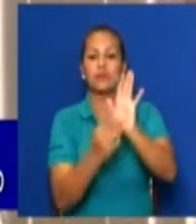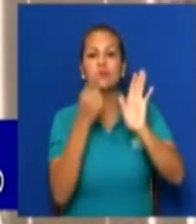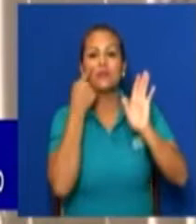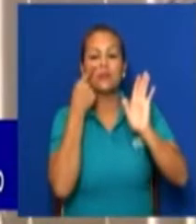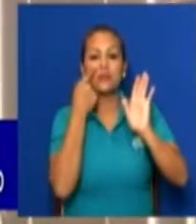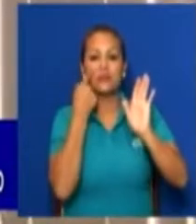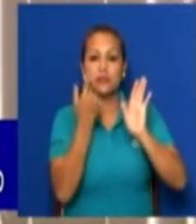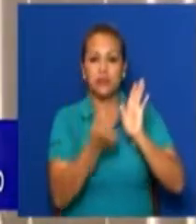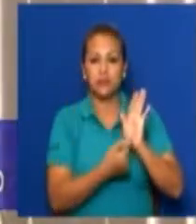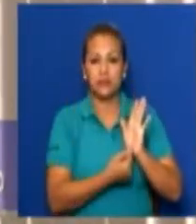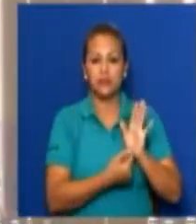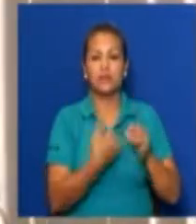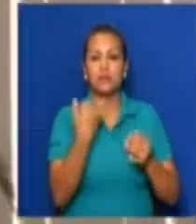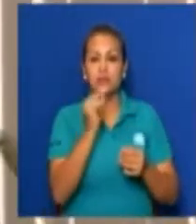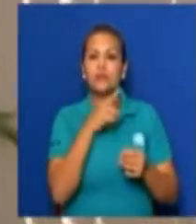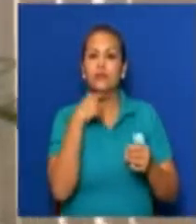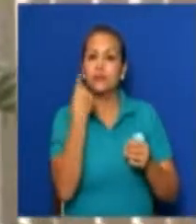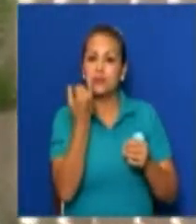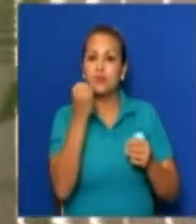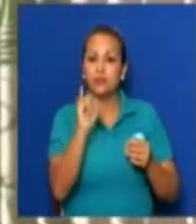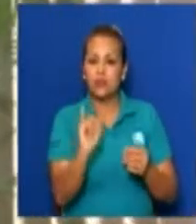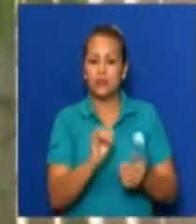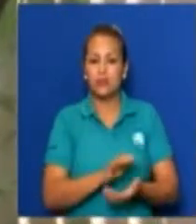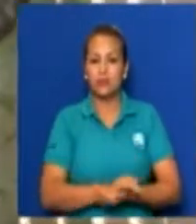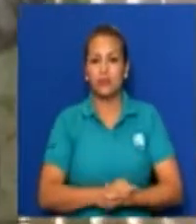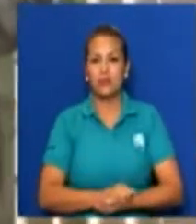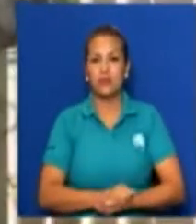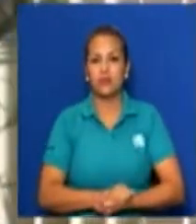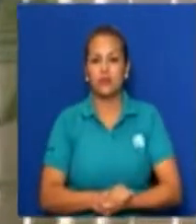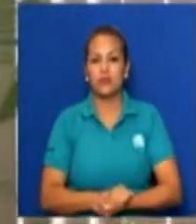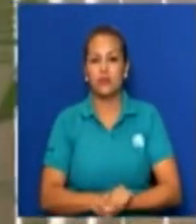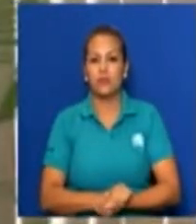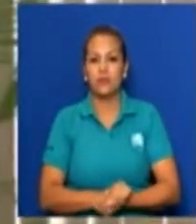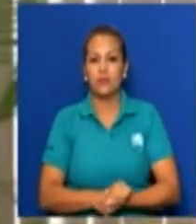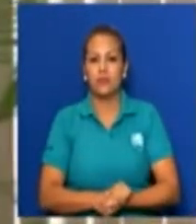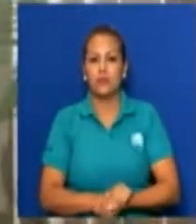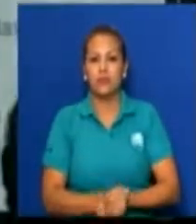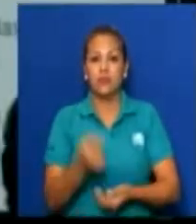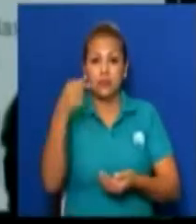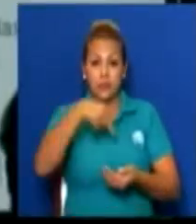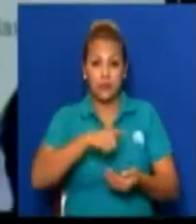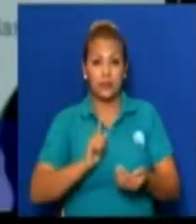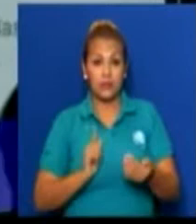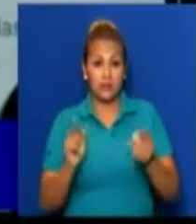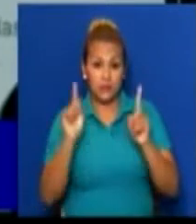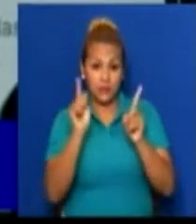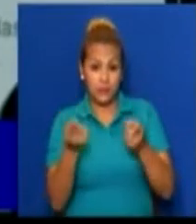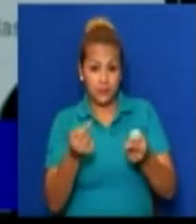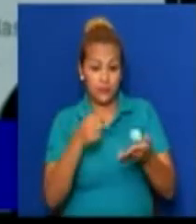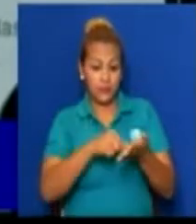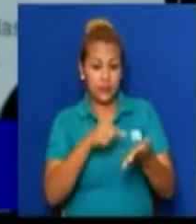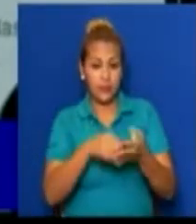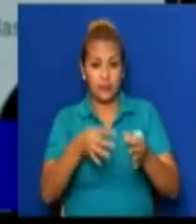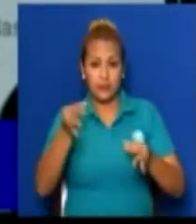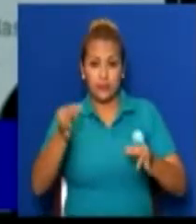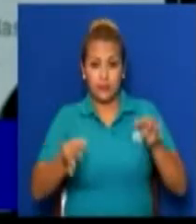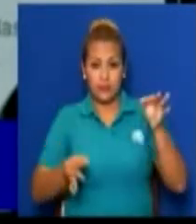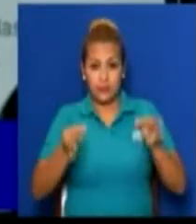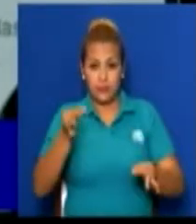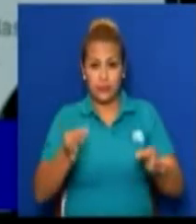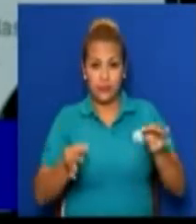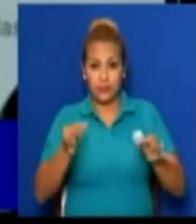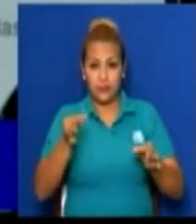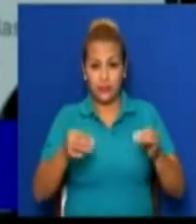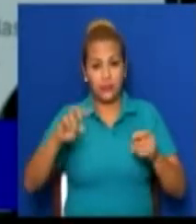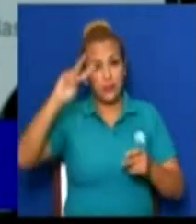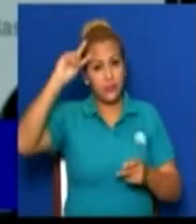esa afirmación. Quedémonos ahí. Esa conceptualización jurídica, esa conceptualización